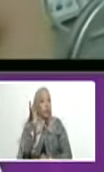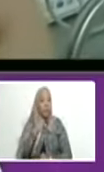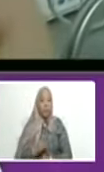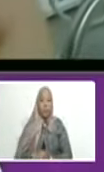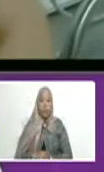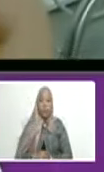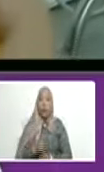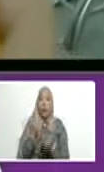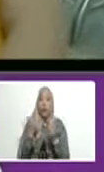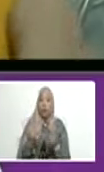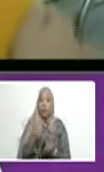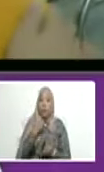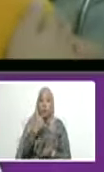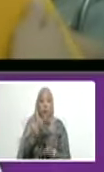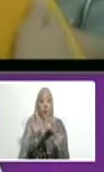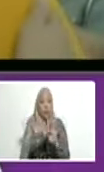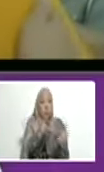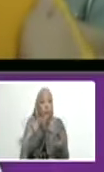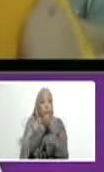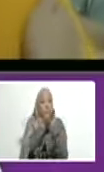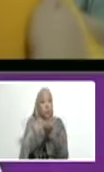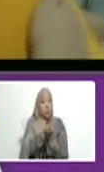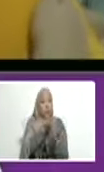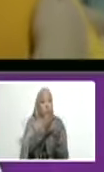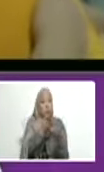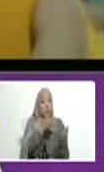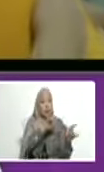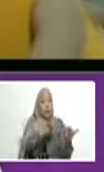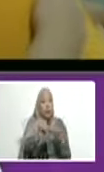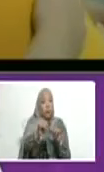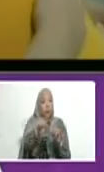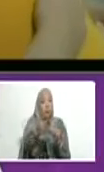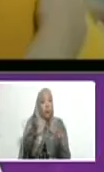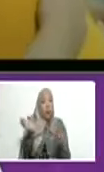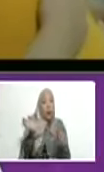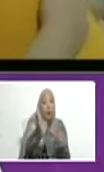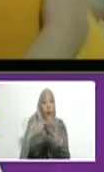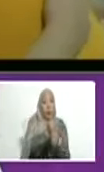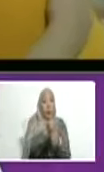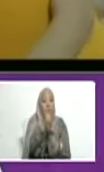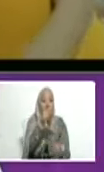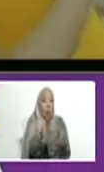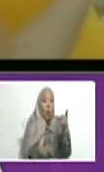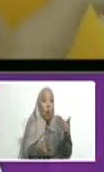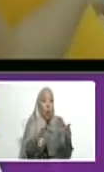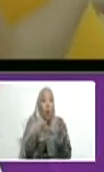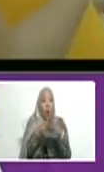Están convictos y confesos. Los agarramos con los kilos a toditos.